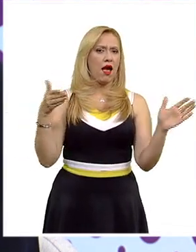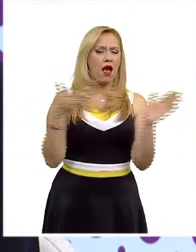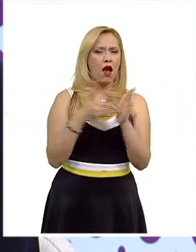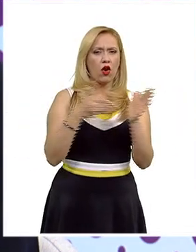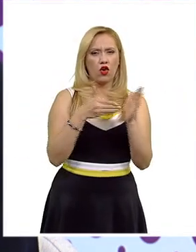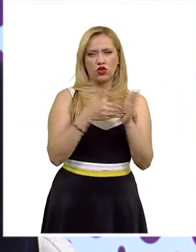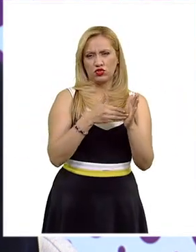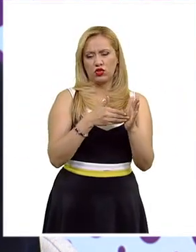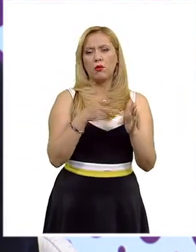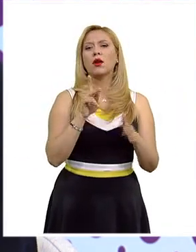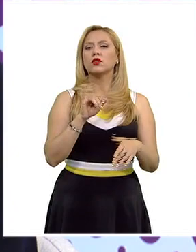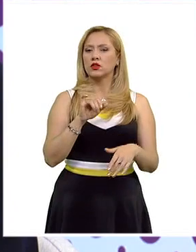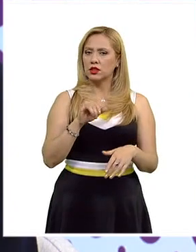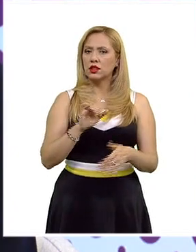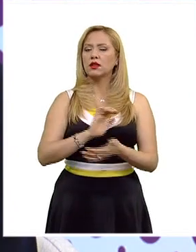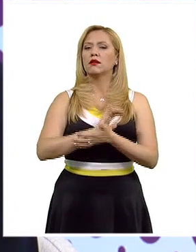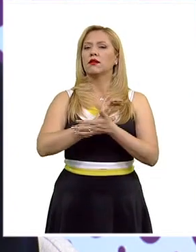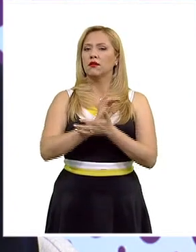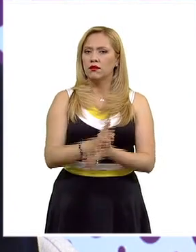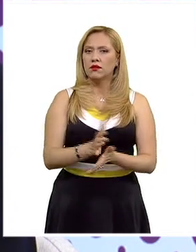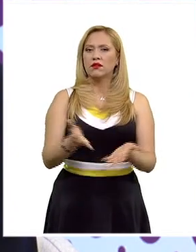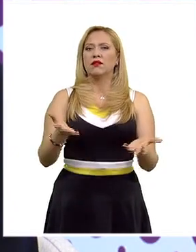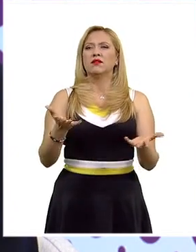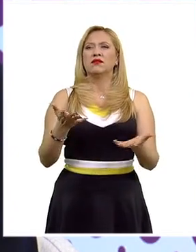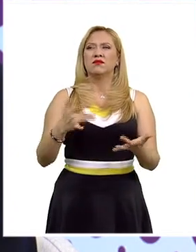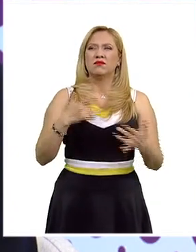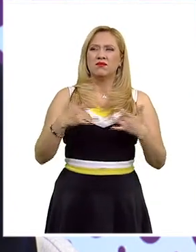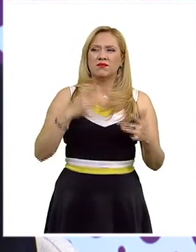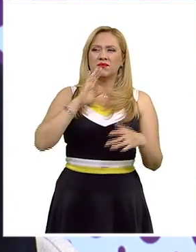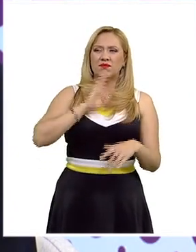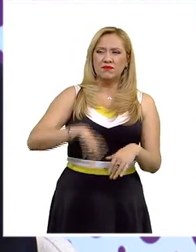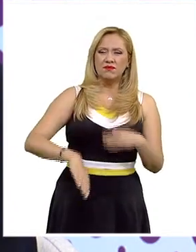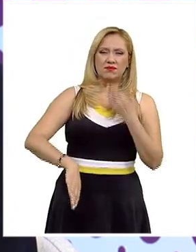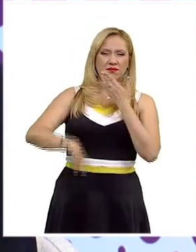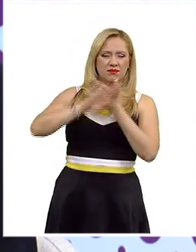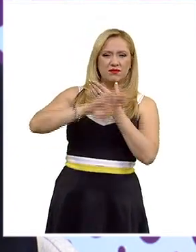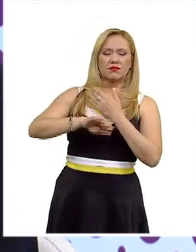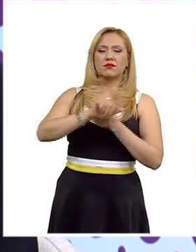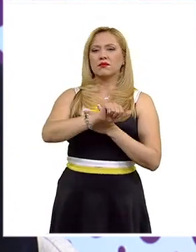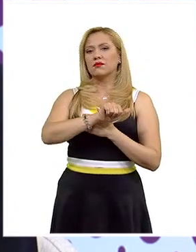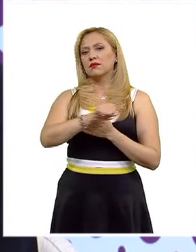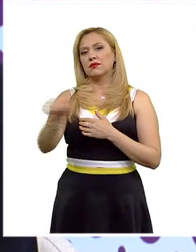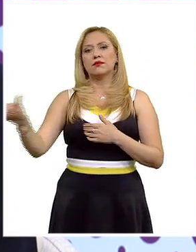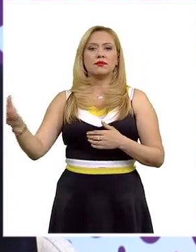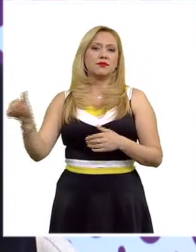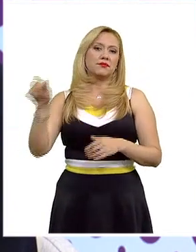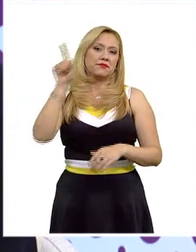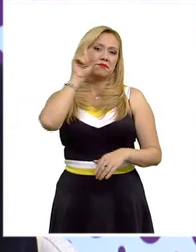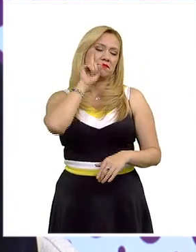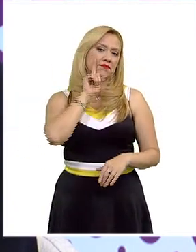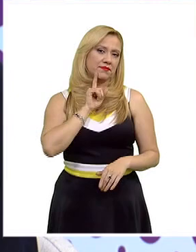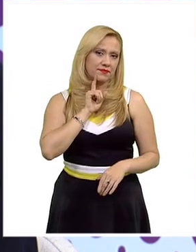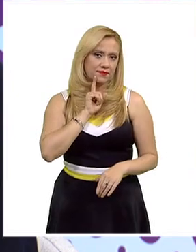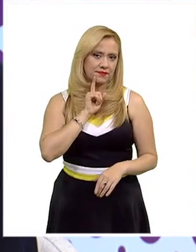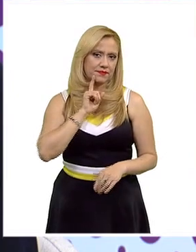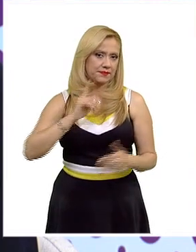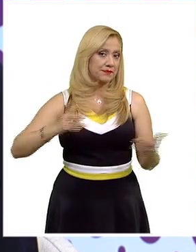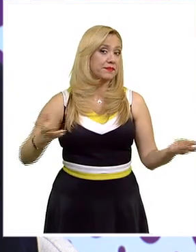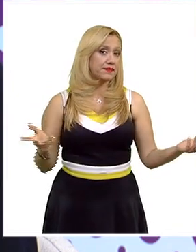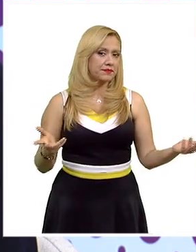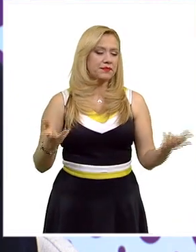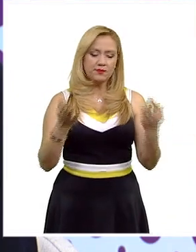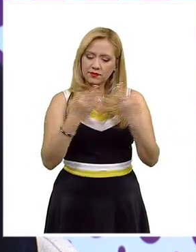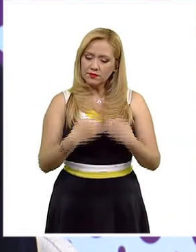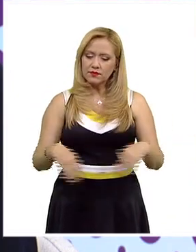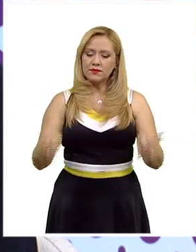estos ambientes discriminatorios, violentos, hostiles hacia las mujeres particularmente, y que creo que es